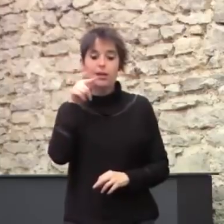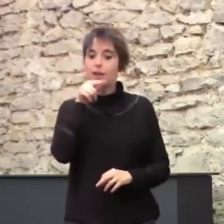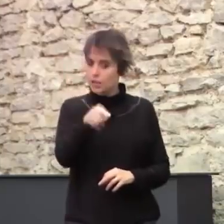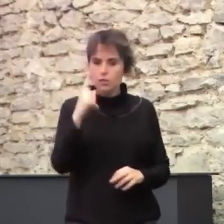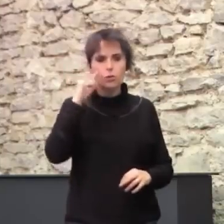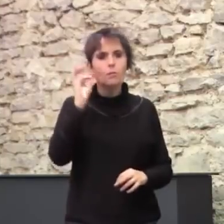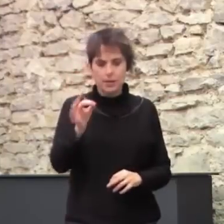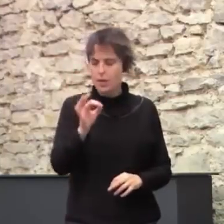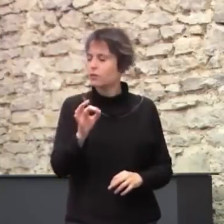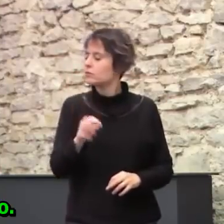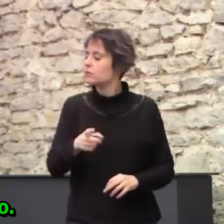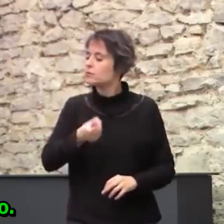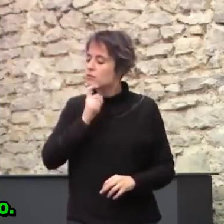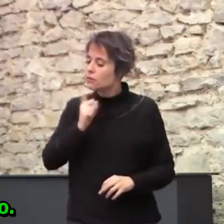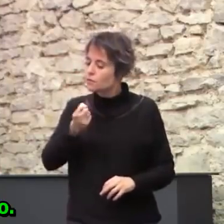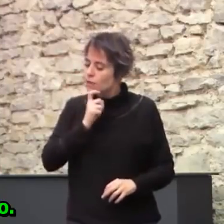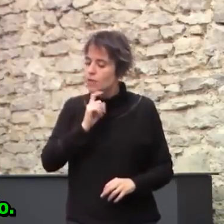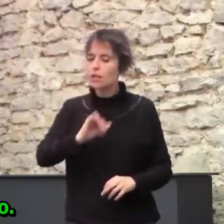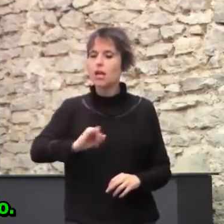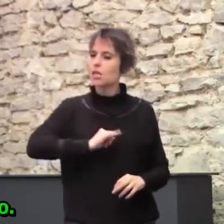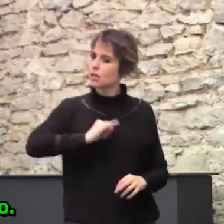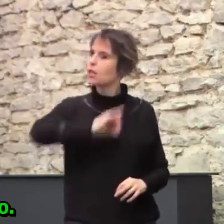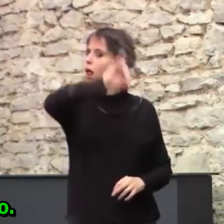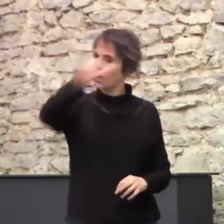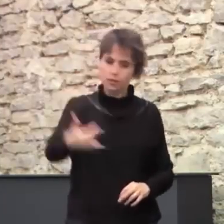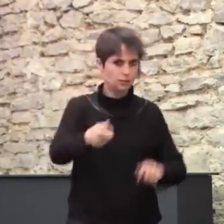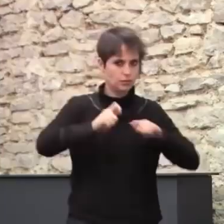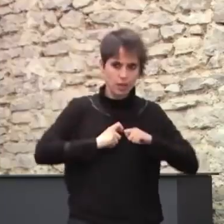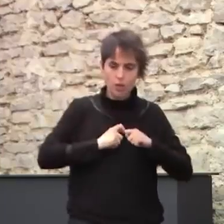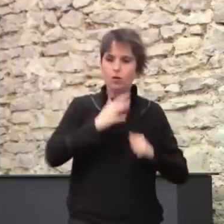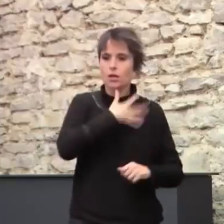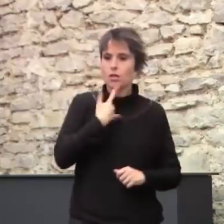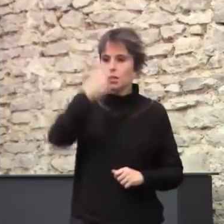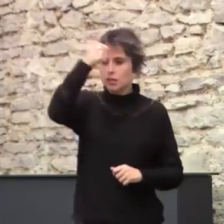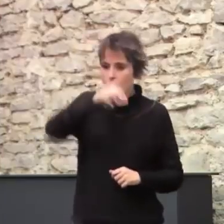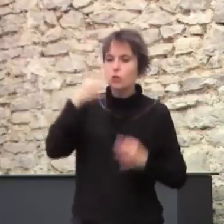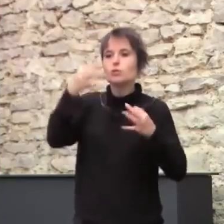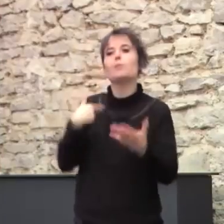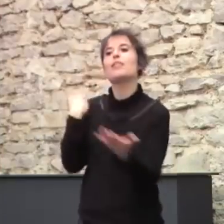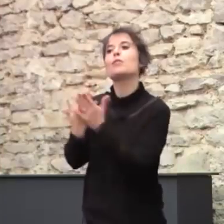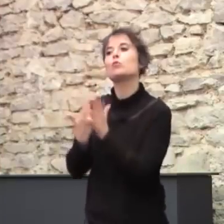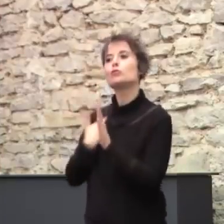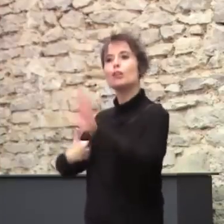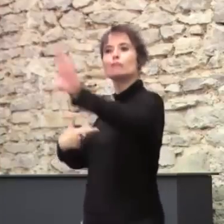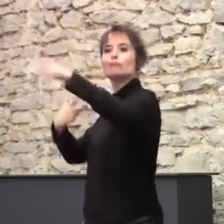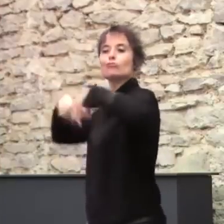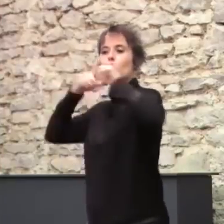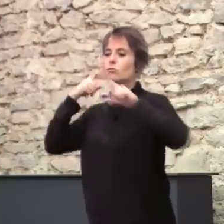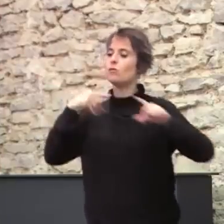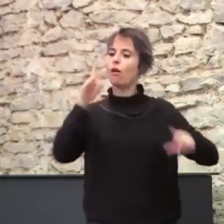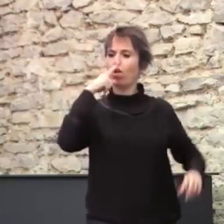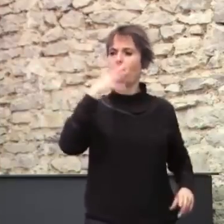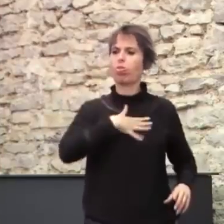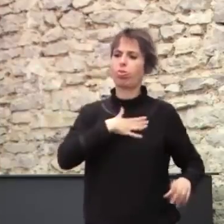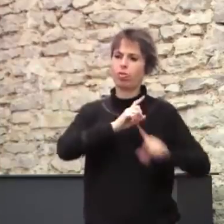difícil y agotador construir así tu identidad, ¿no?, como niño, ¿no? Estar constantemente demostrando a los demás que no eres blando, que no